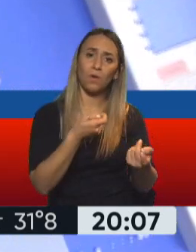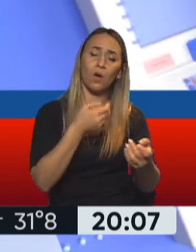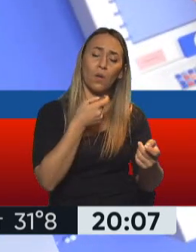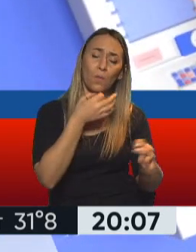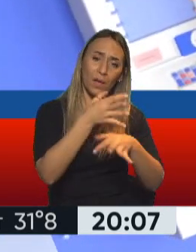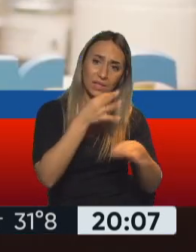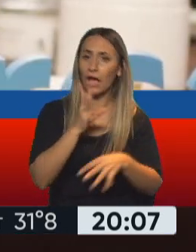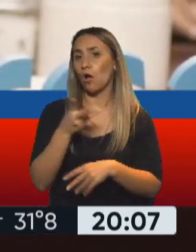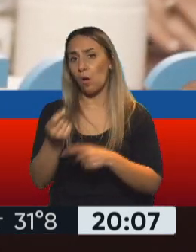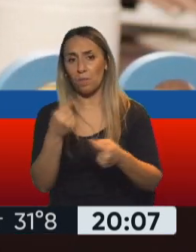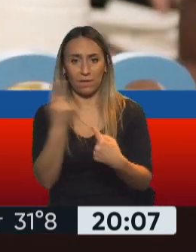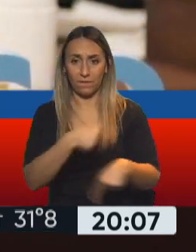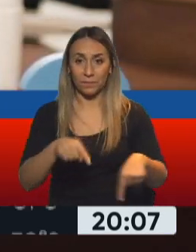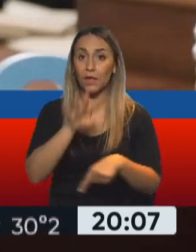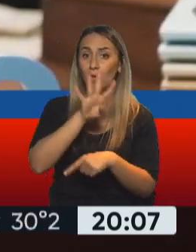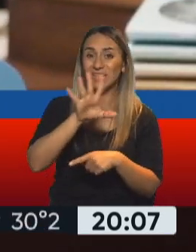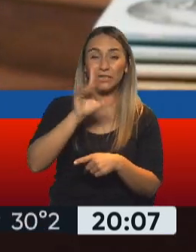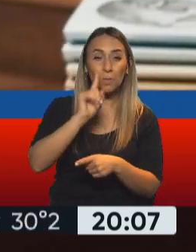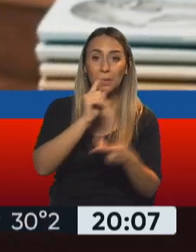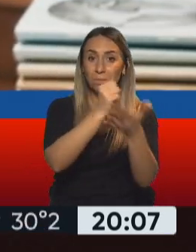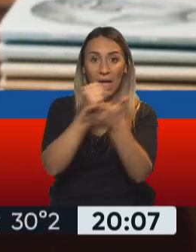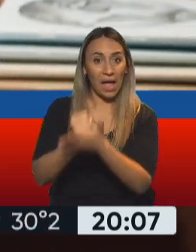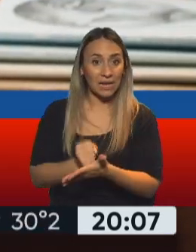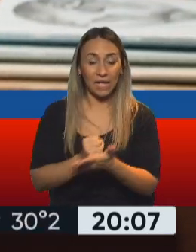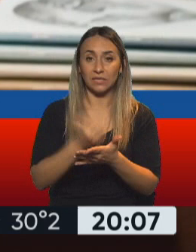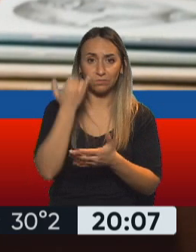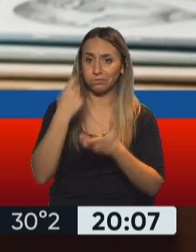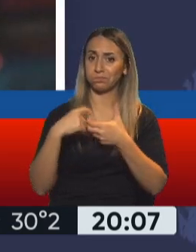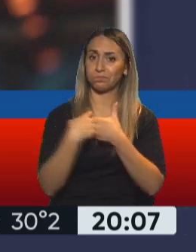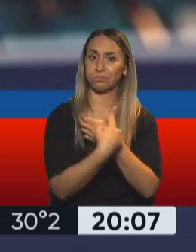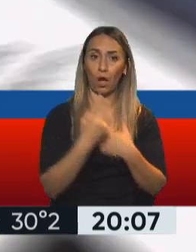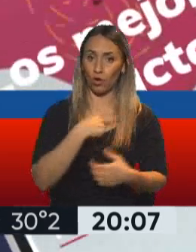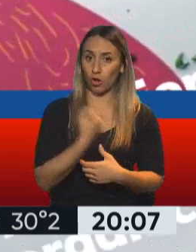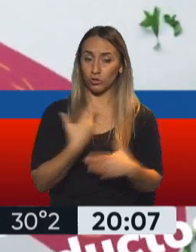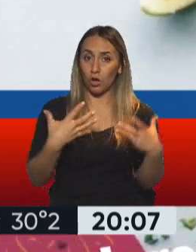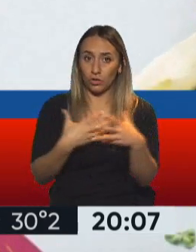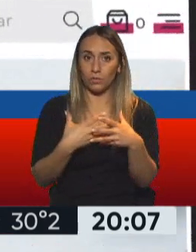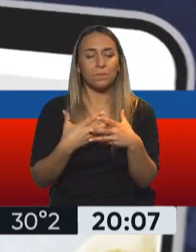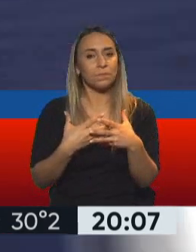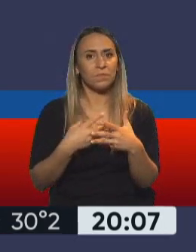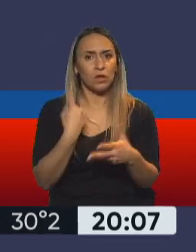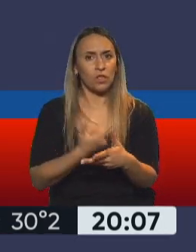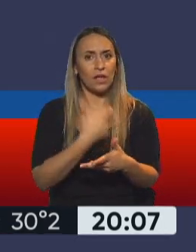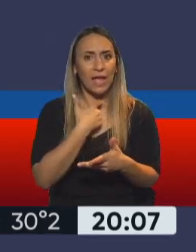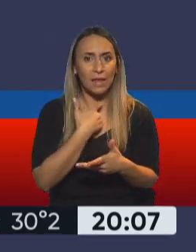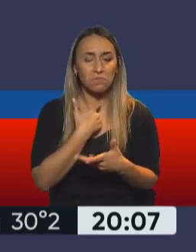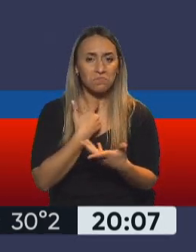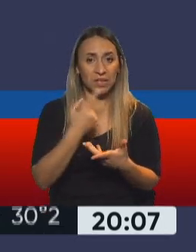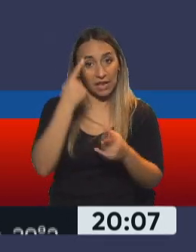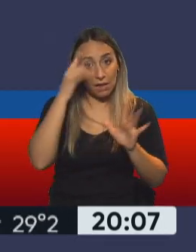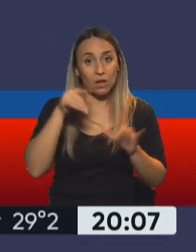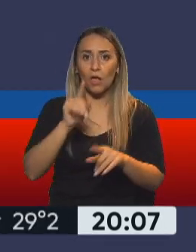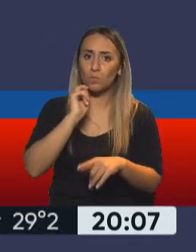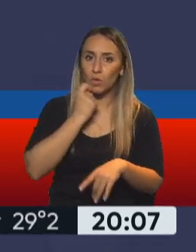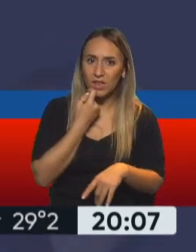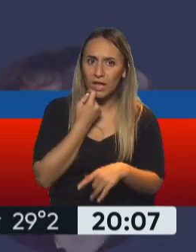Argentina son más de 45.000 marcas que están trabajando con nosotros. La verdad que creemos que es algo muy lindo, con mucho impacto en la